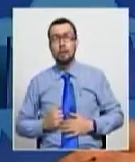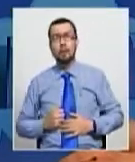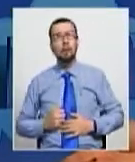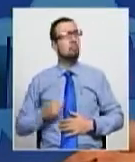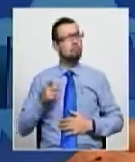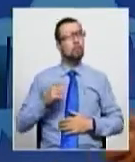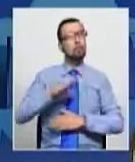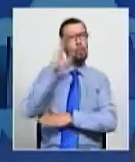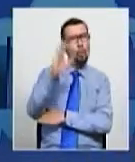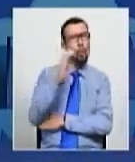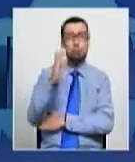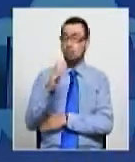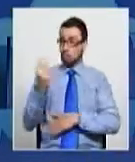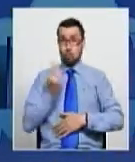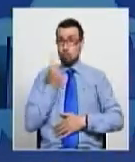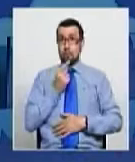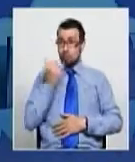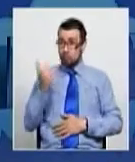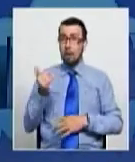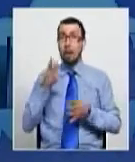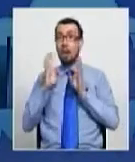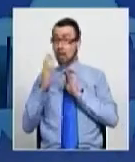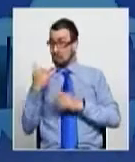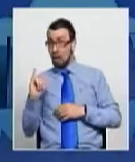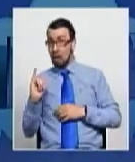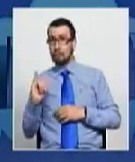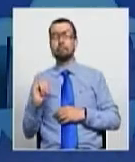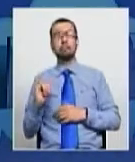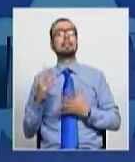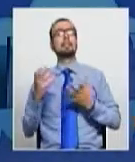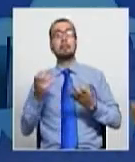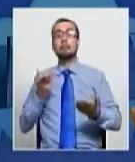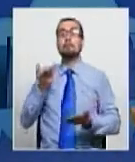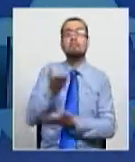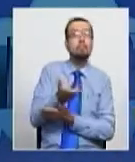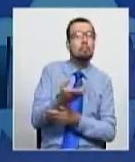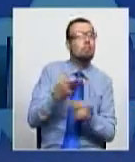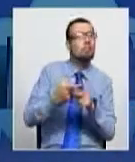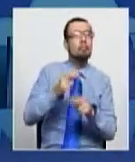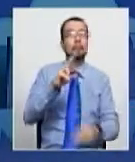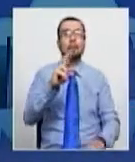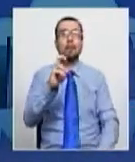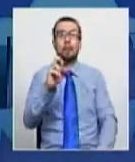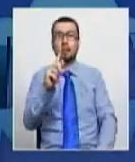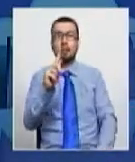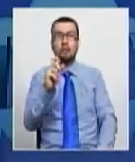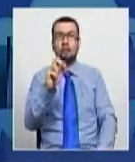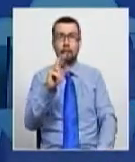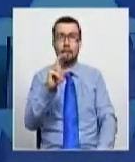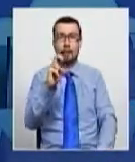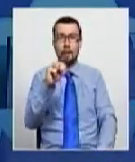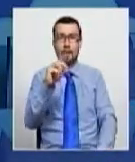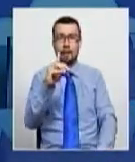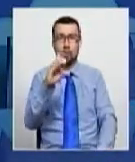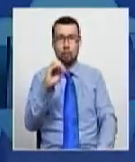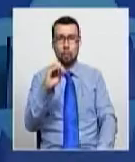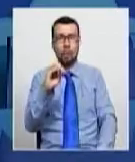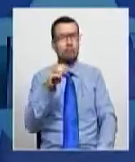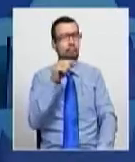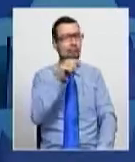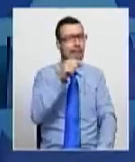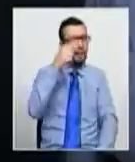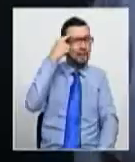esa conversación sino se planea un referéndum que ha despertado algunas discusiones